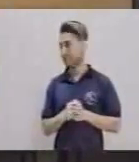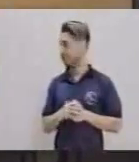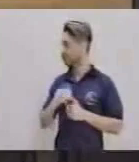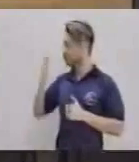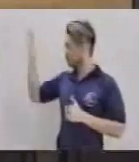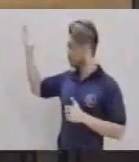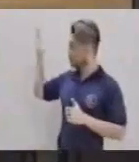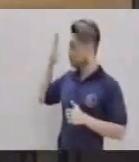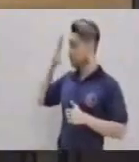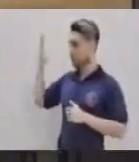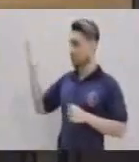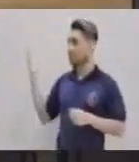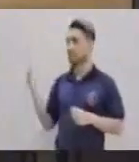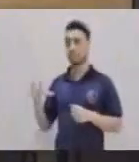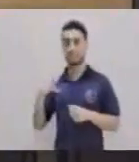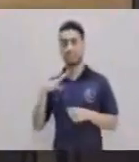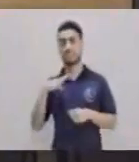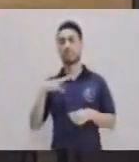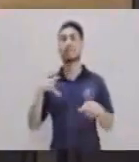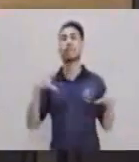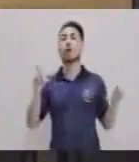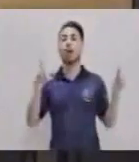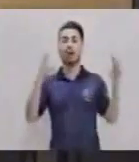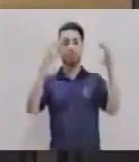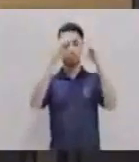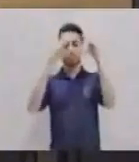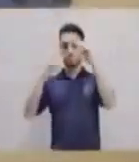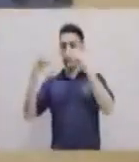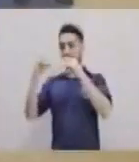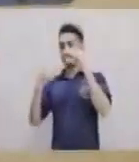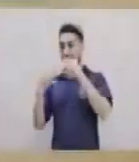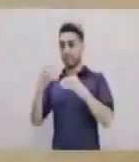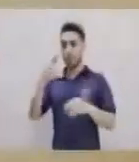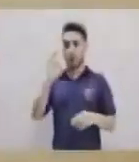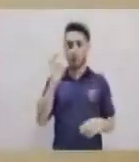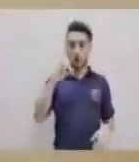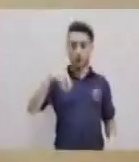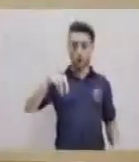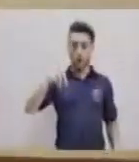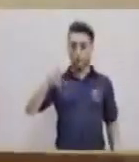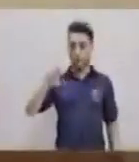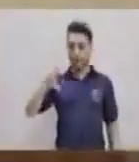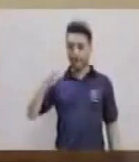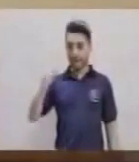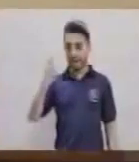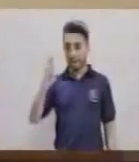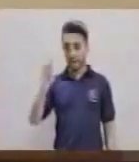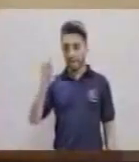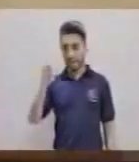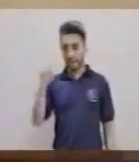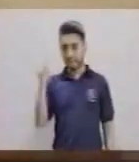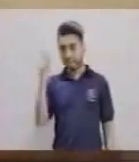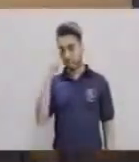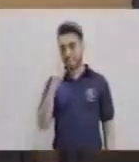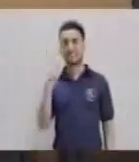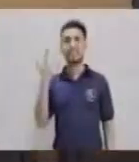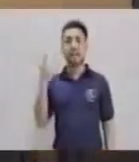Es así como acá tenemos nuestro rompecabezas de Namento, el